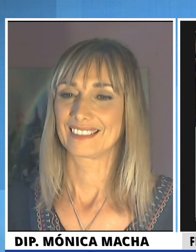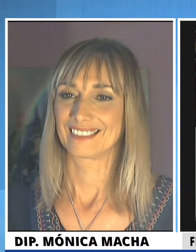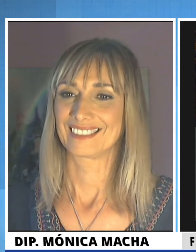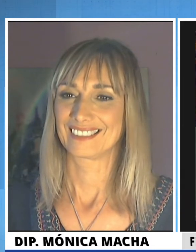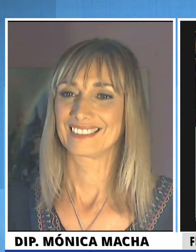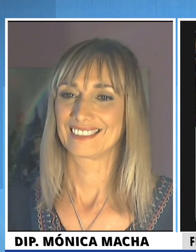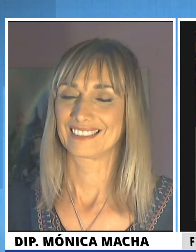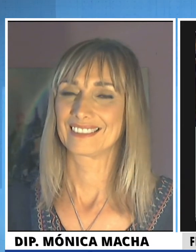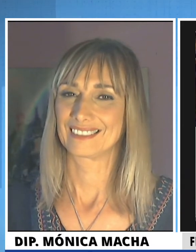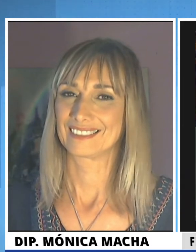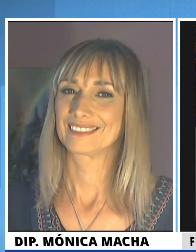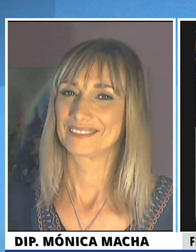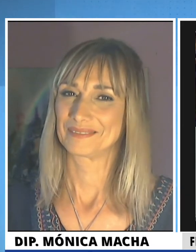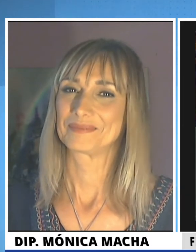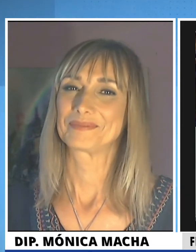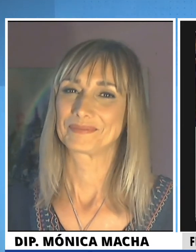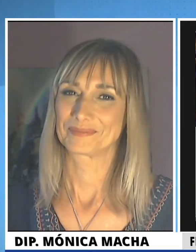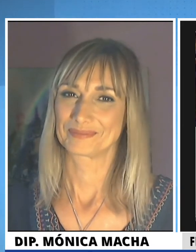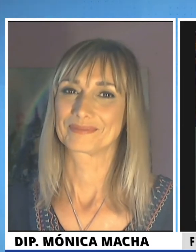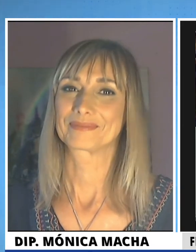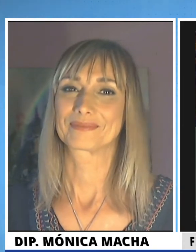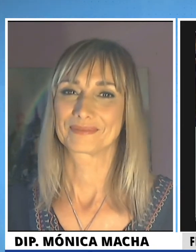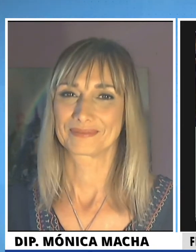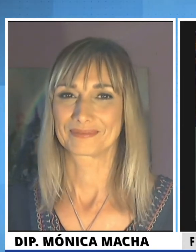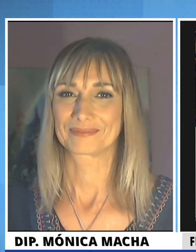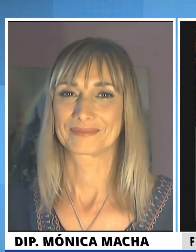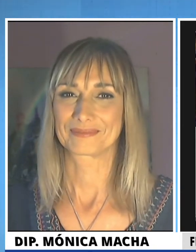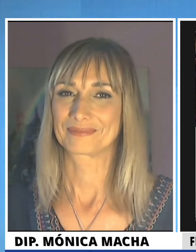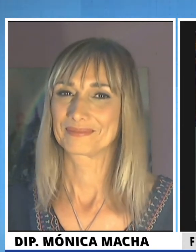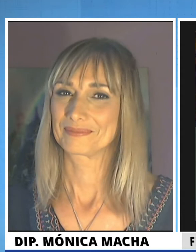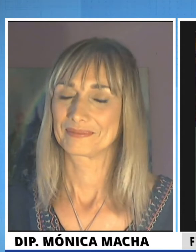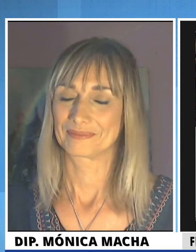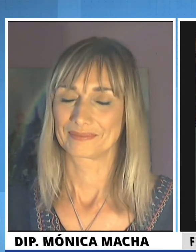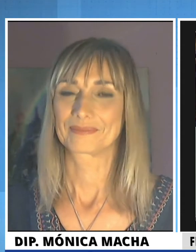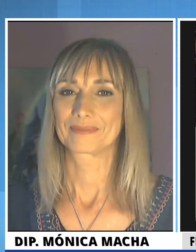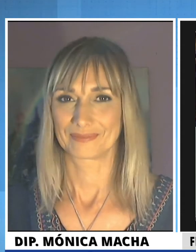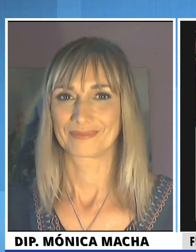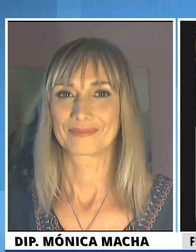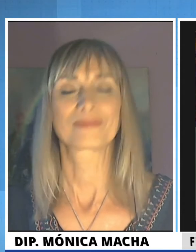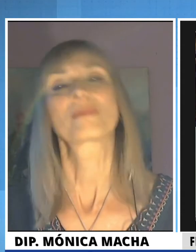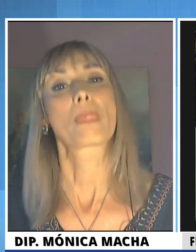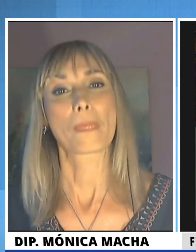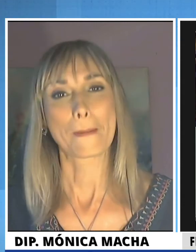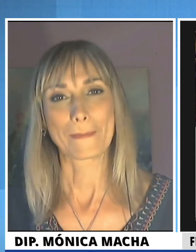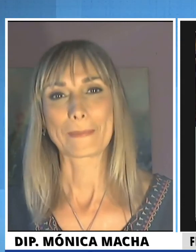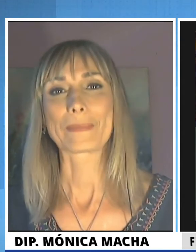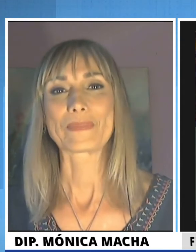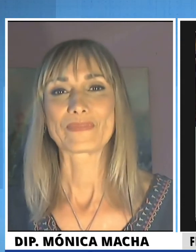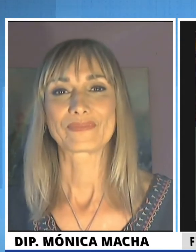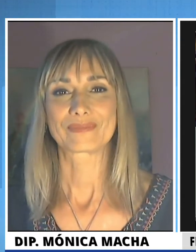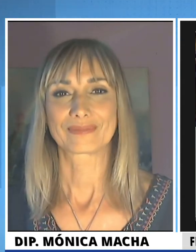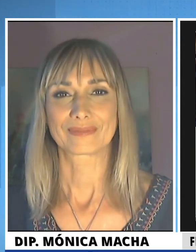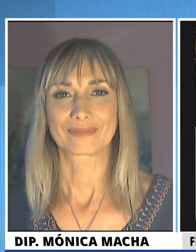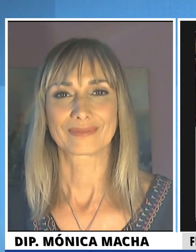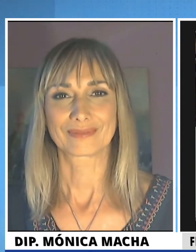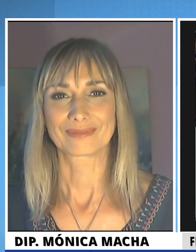conocer profundamente el caso, la situación, es muy arriesgado decir, bueno, vamos todas con esta línea, pero me